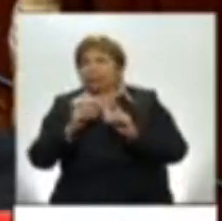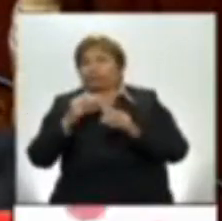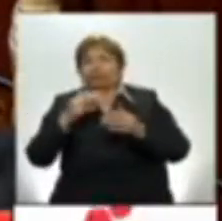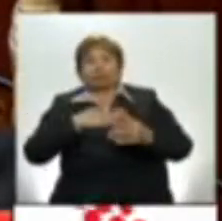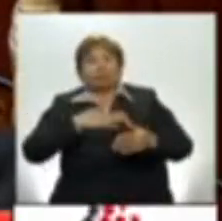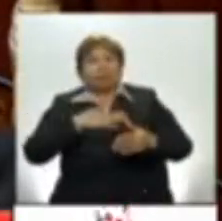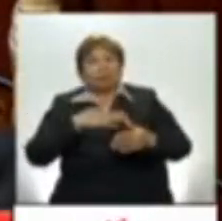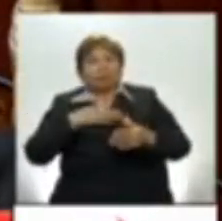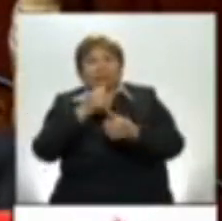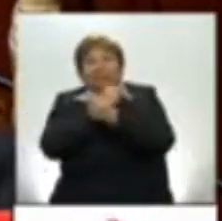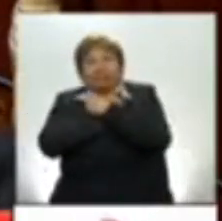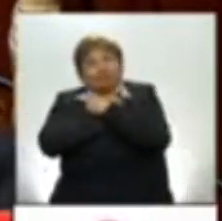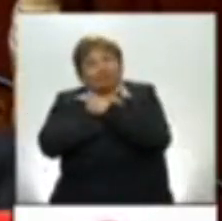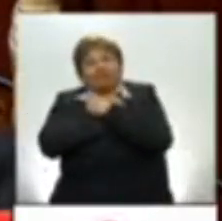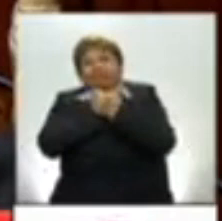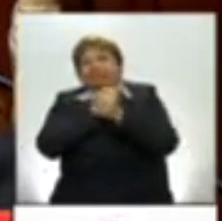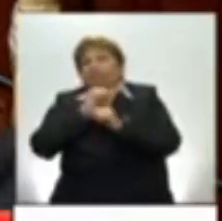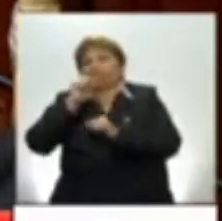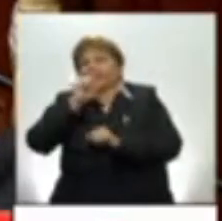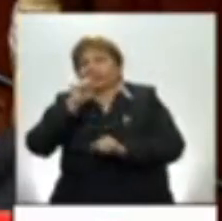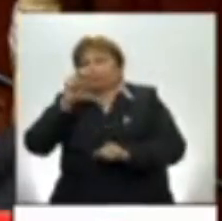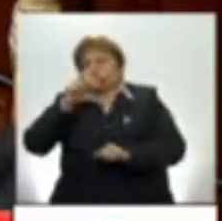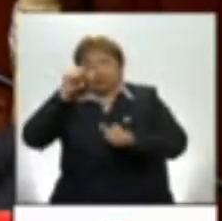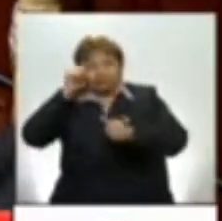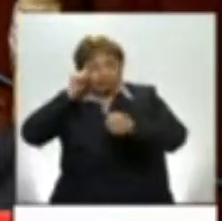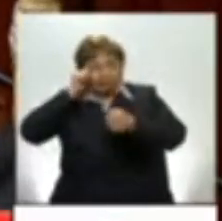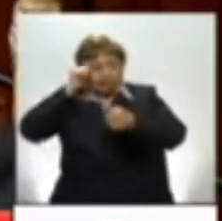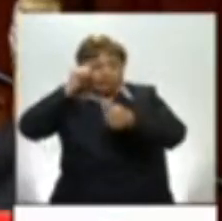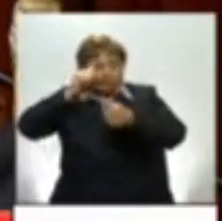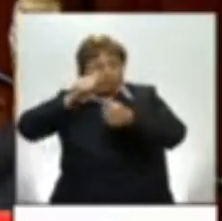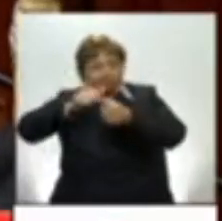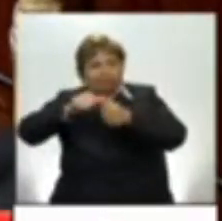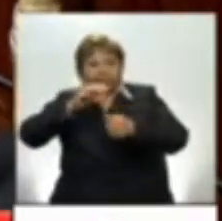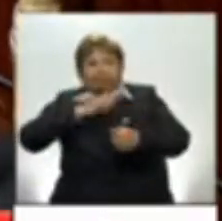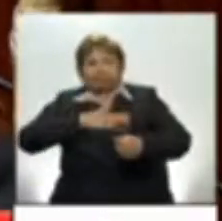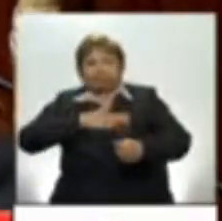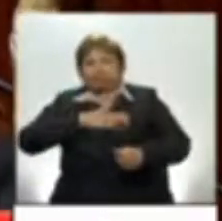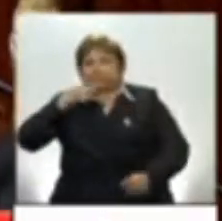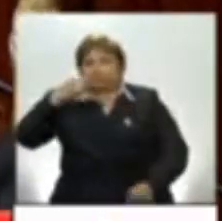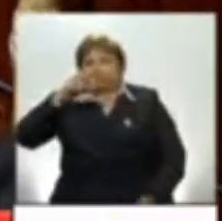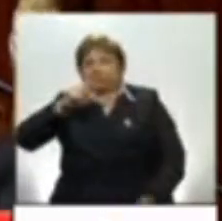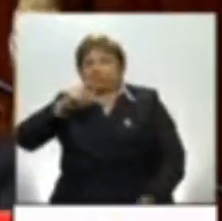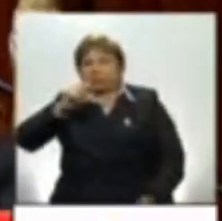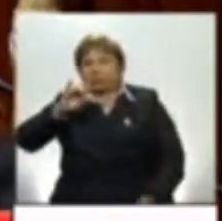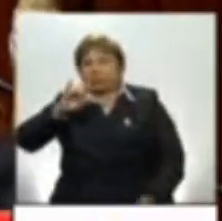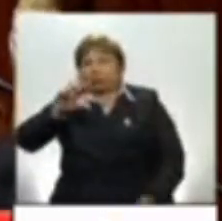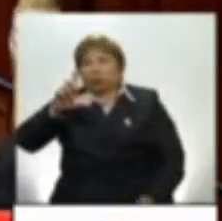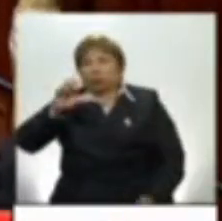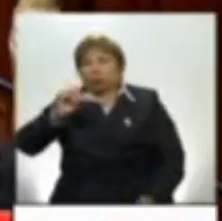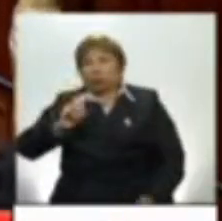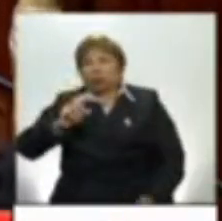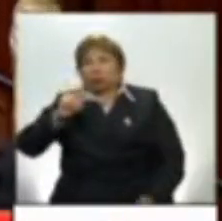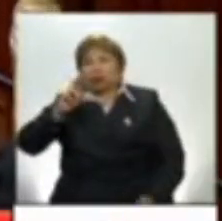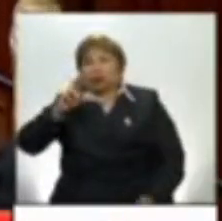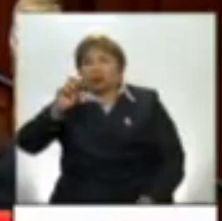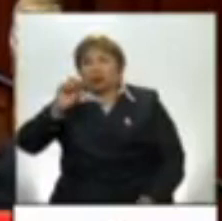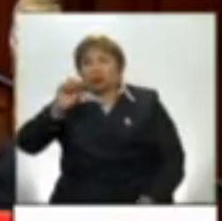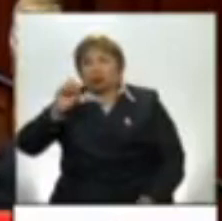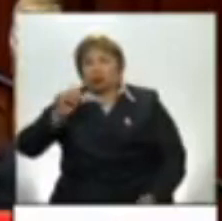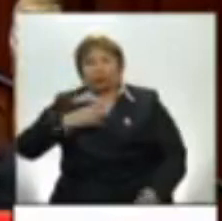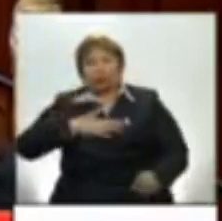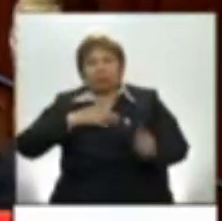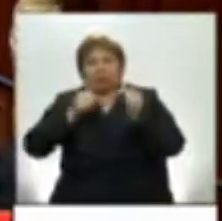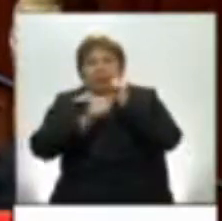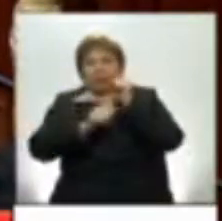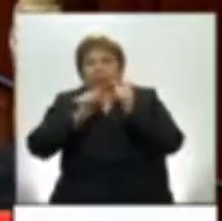mi querida región San Martín, por la memoria y honor de mi papá Tulio Trigoso y mi hermano Tulín Trigoso y todas